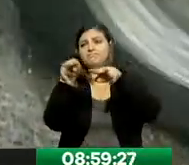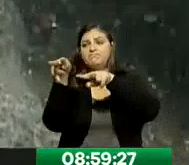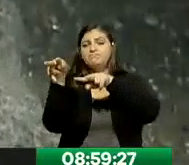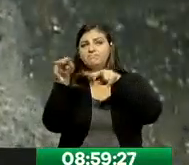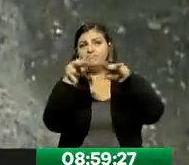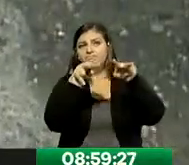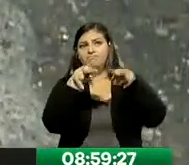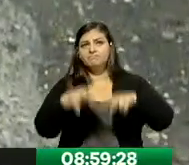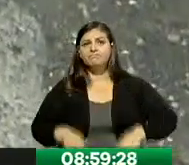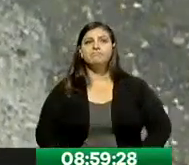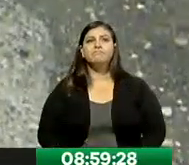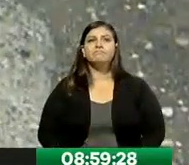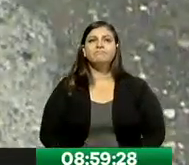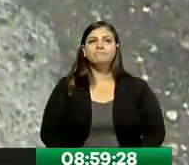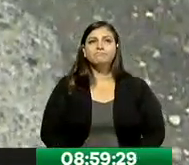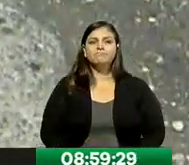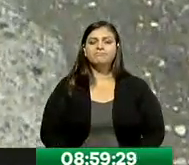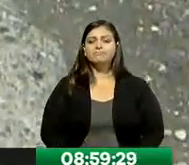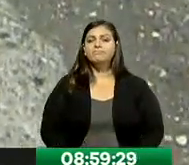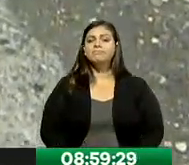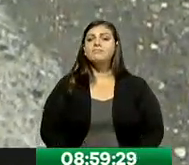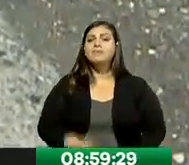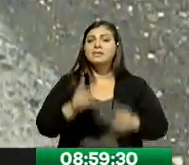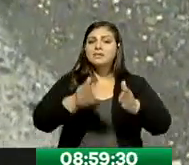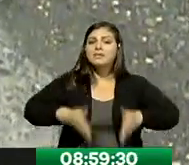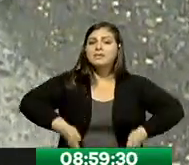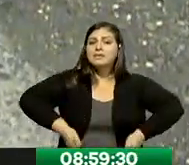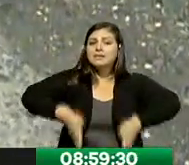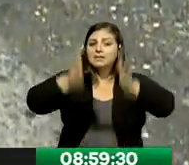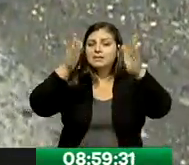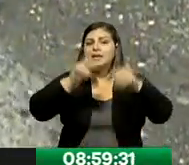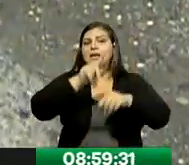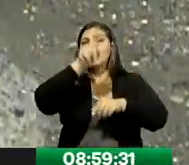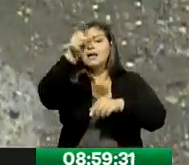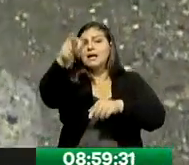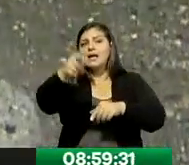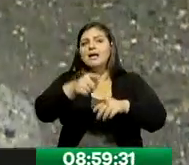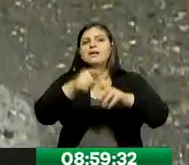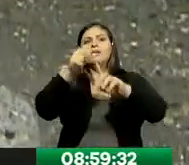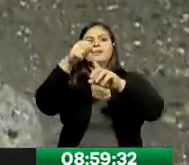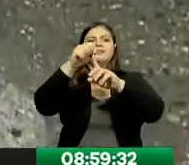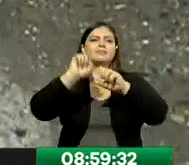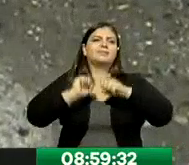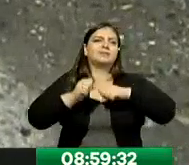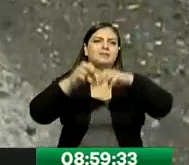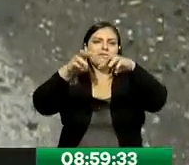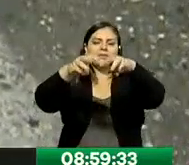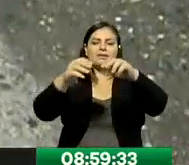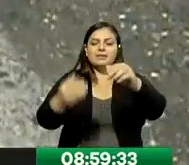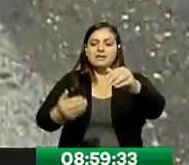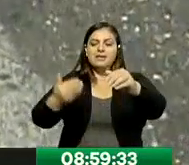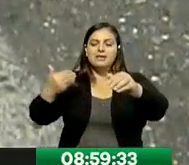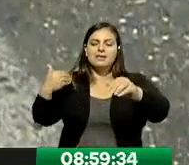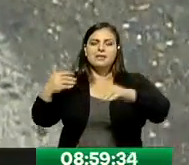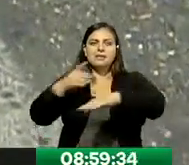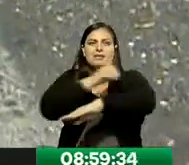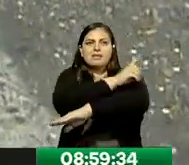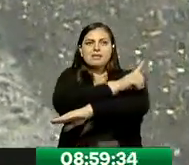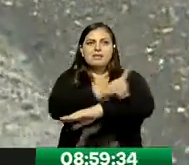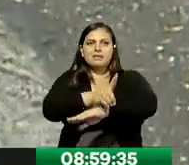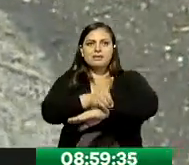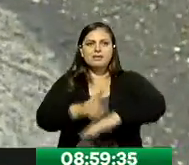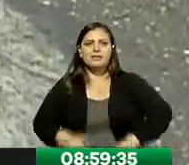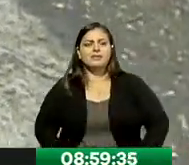avenida esa que sale a la vía Daule, todo esto de aquí. Conversando con los moradores, ¿no pasa por este sector el carro de la